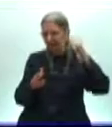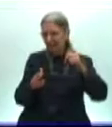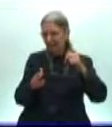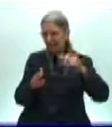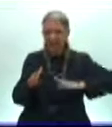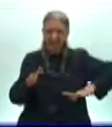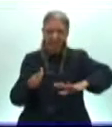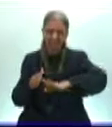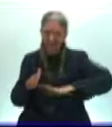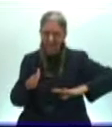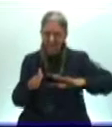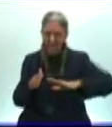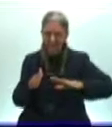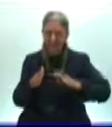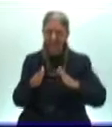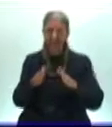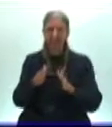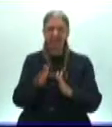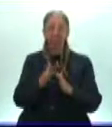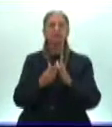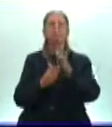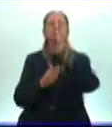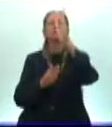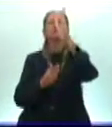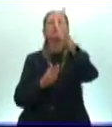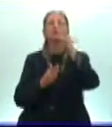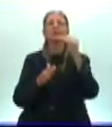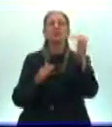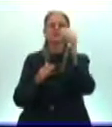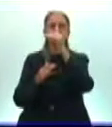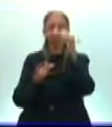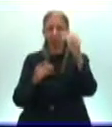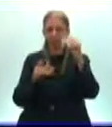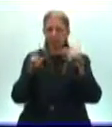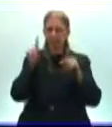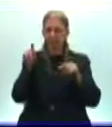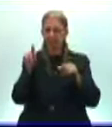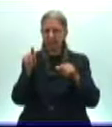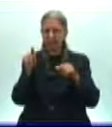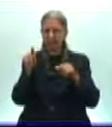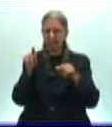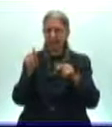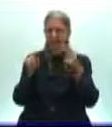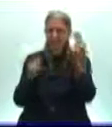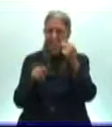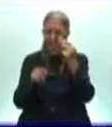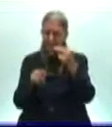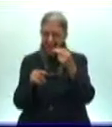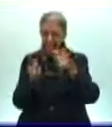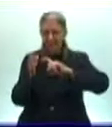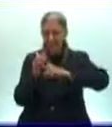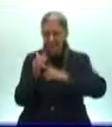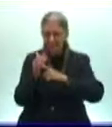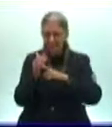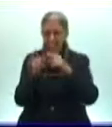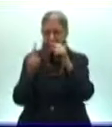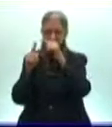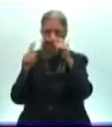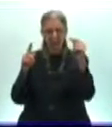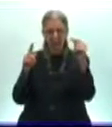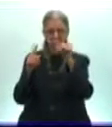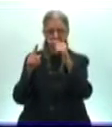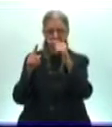del punto P a la prolongación de ese lado. Observen cómo se lo he destacado en la figura, ya lo tienen